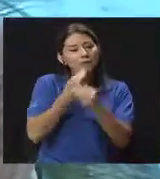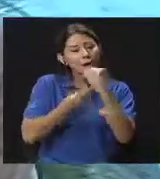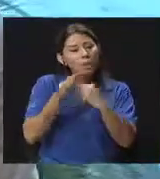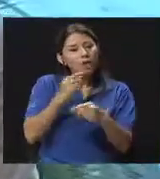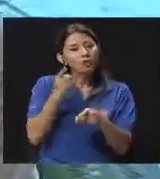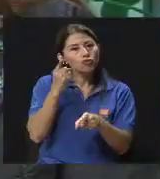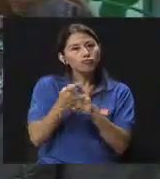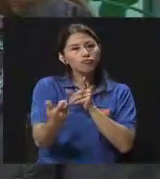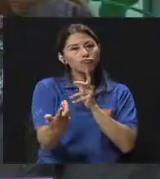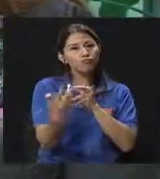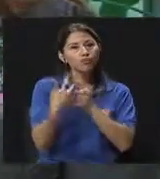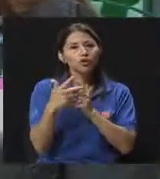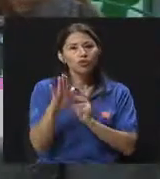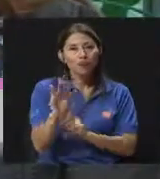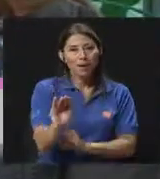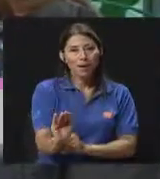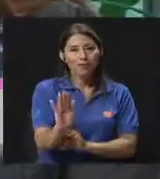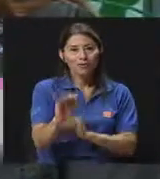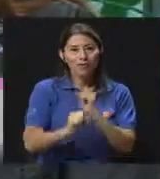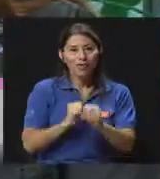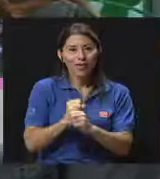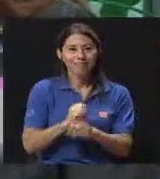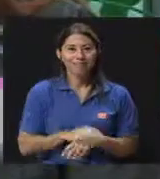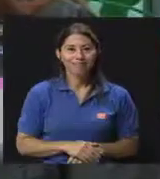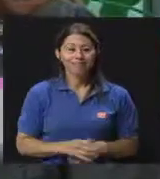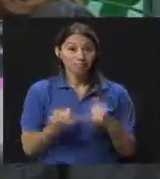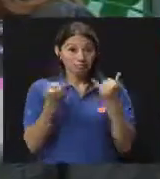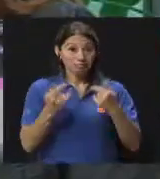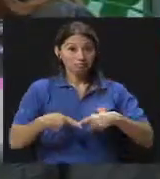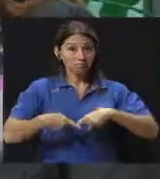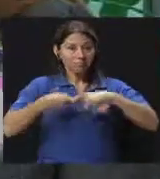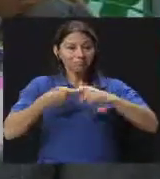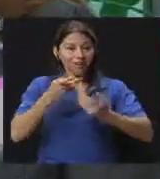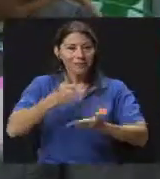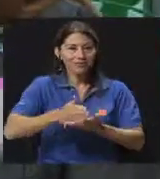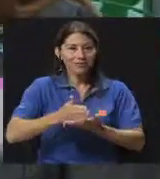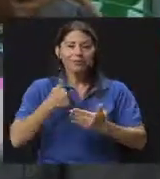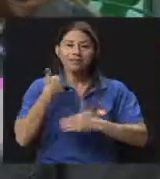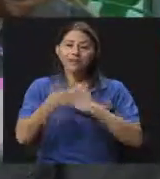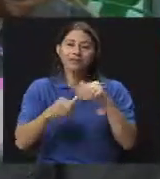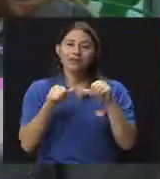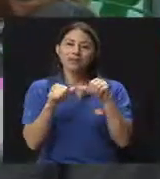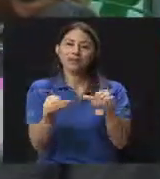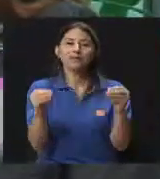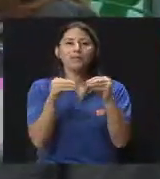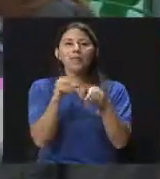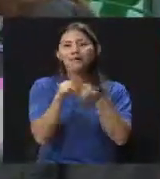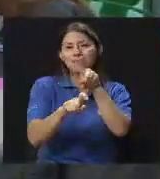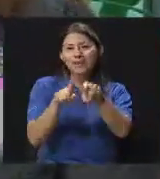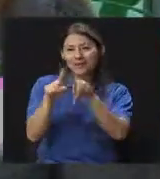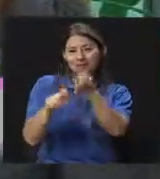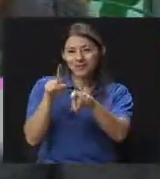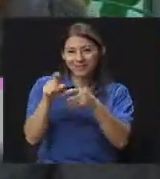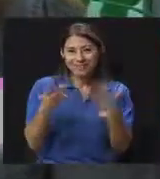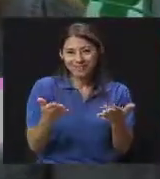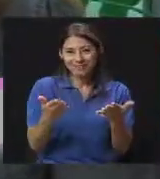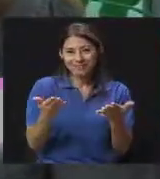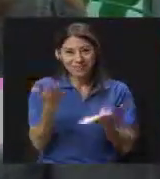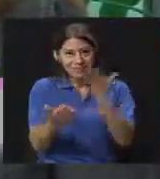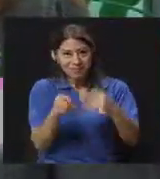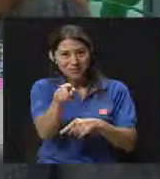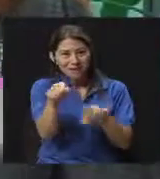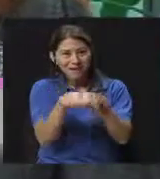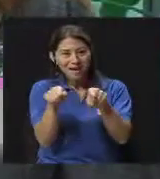tamaño y su edad. Vamos a hacer una pausa en esta conversación, Lilian, para luego regresar con más de las preguntas que tenemos Pablo y yo, y me imagino